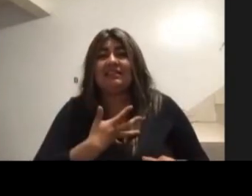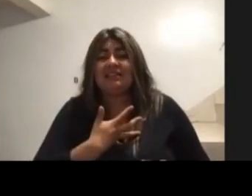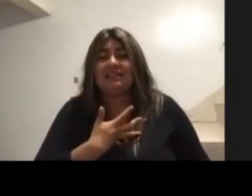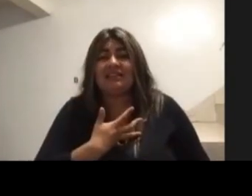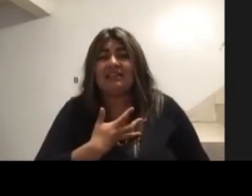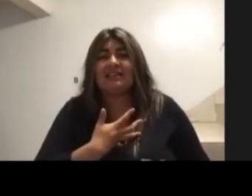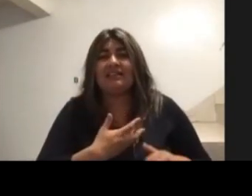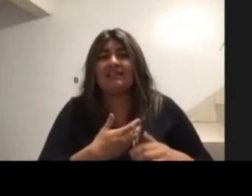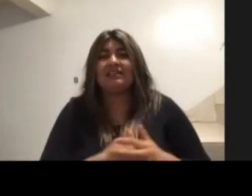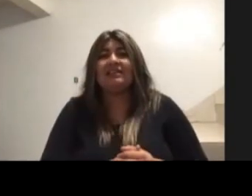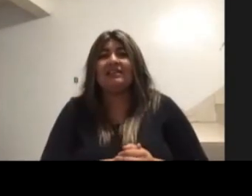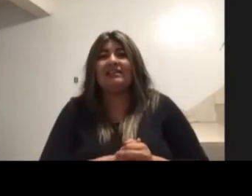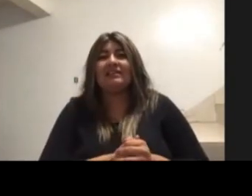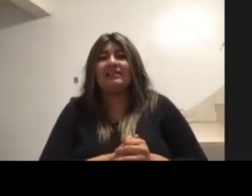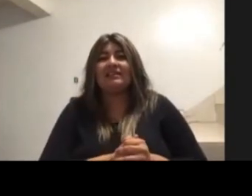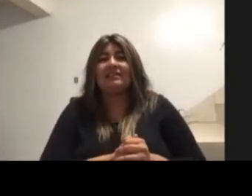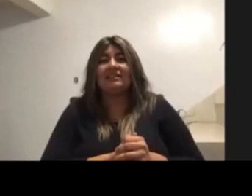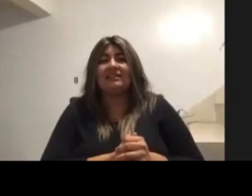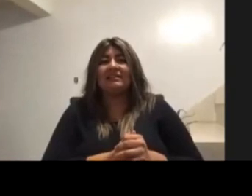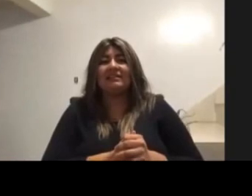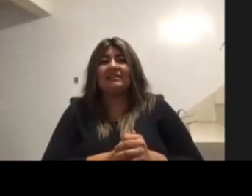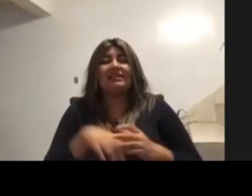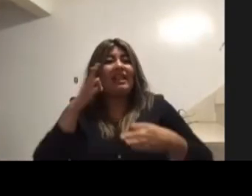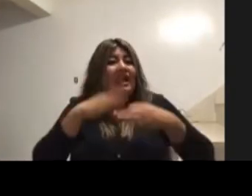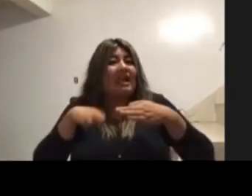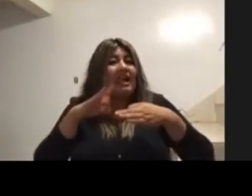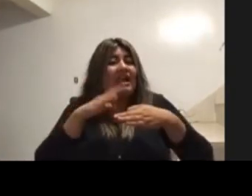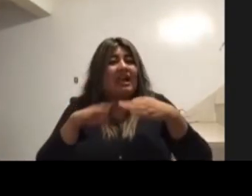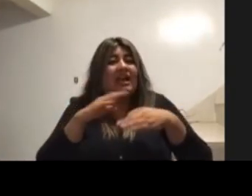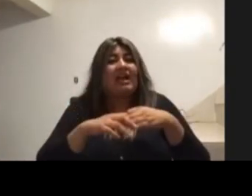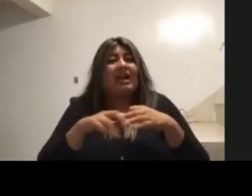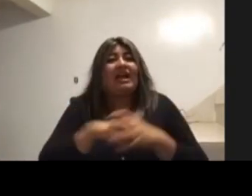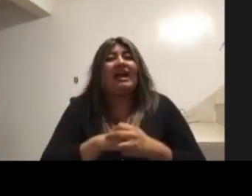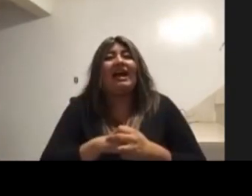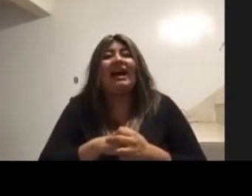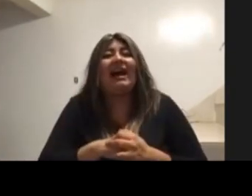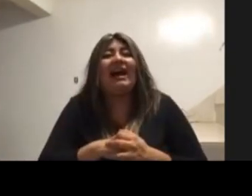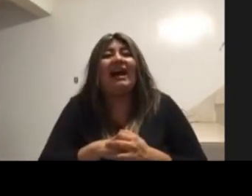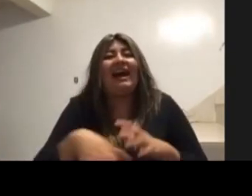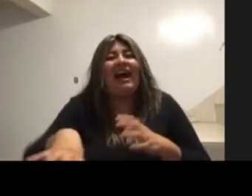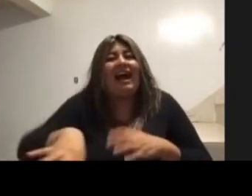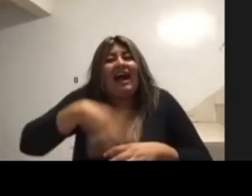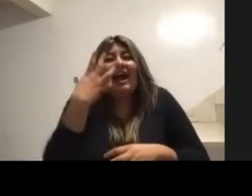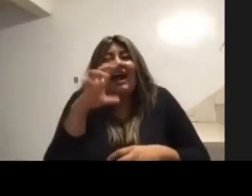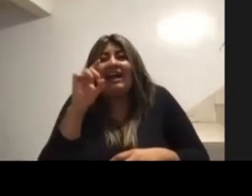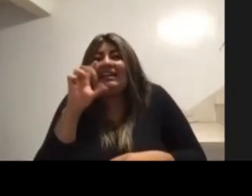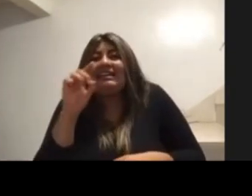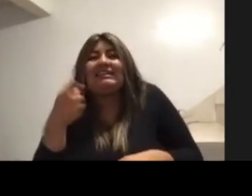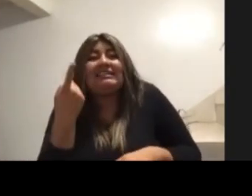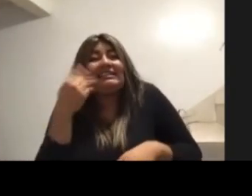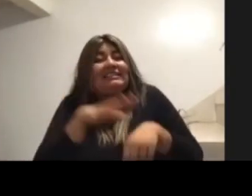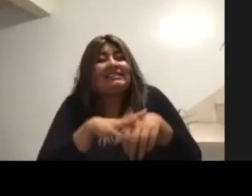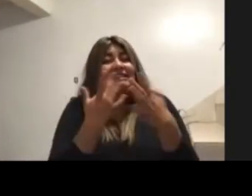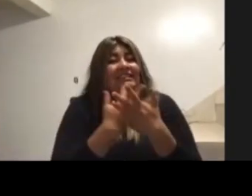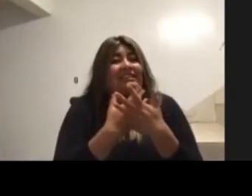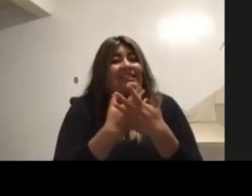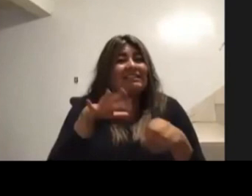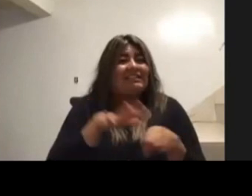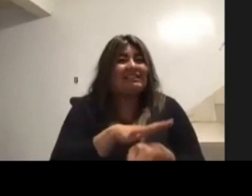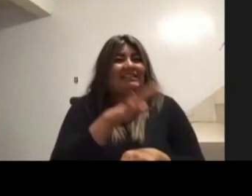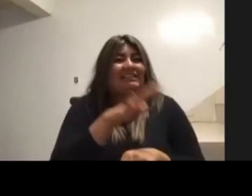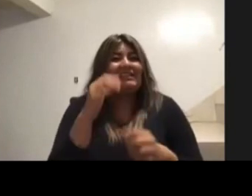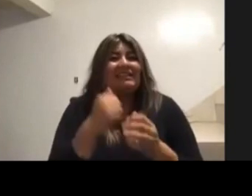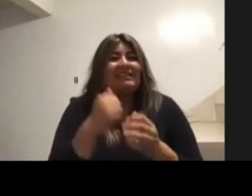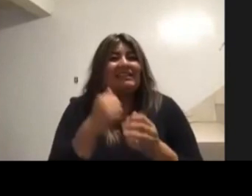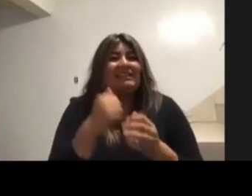tenemos programado terminar 14:30, pero no nos da tiempo. Hay muchísimas preguntas, no vamos a poder abordarlas todas,